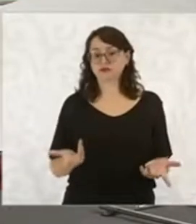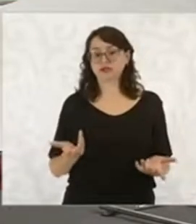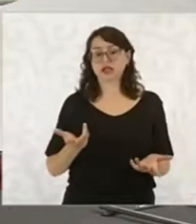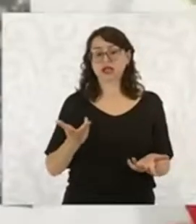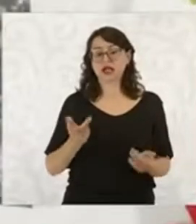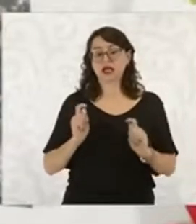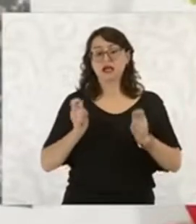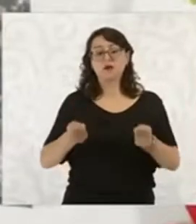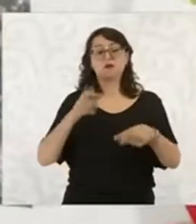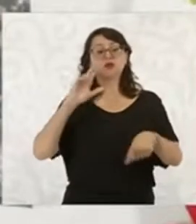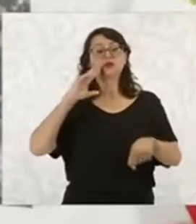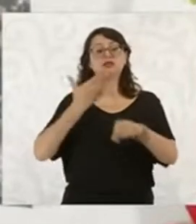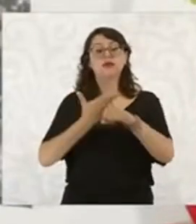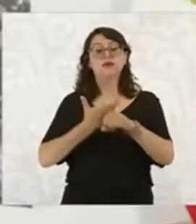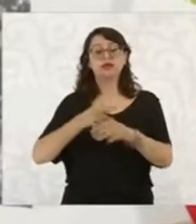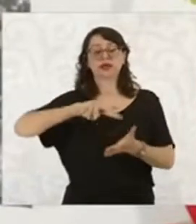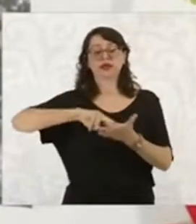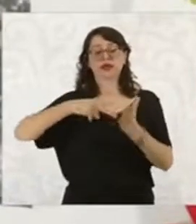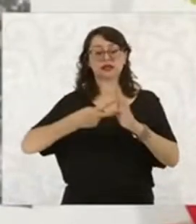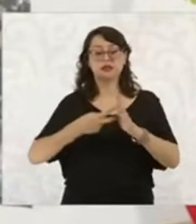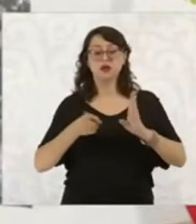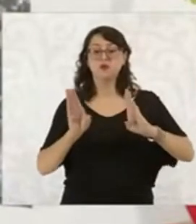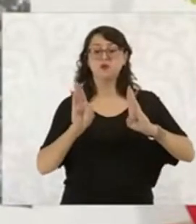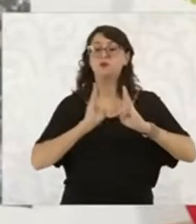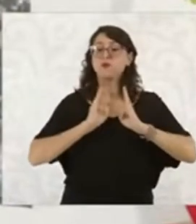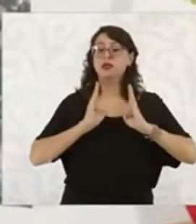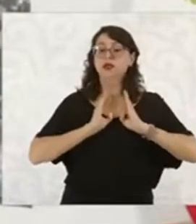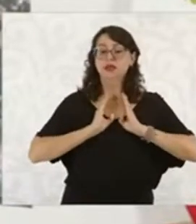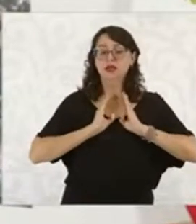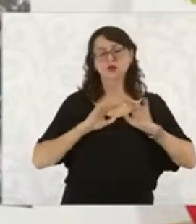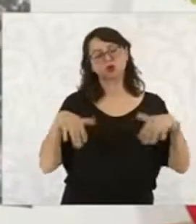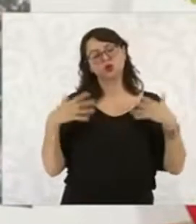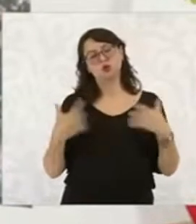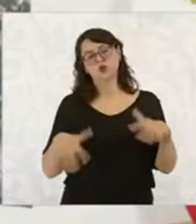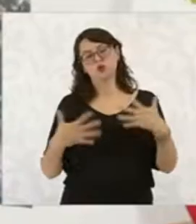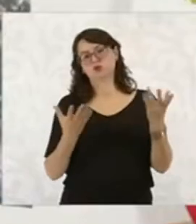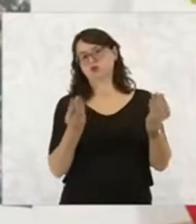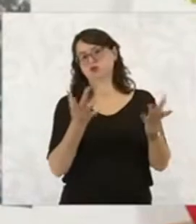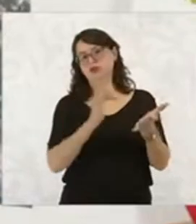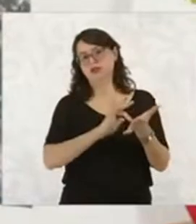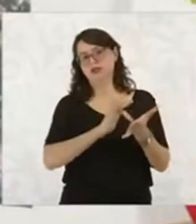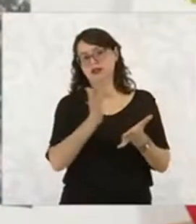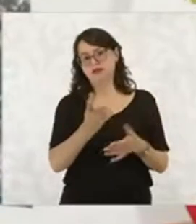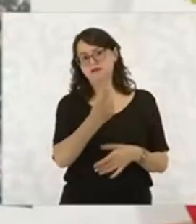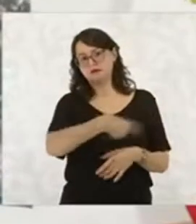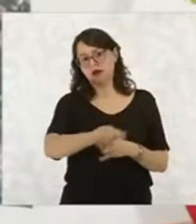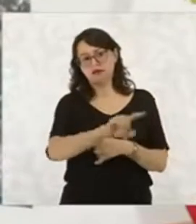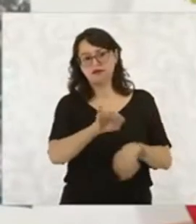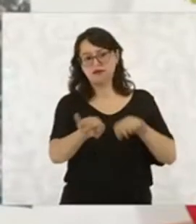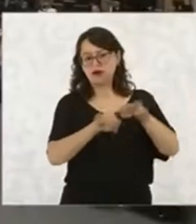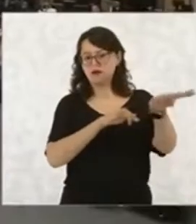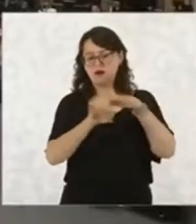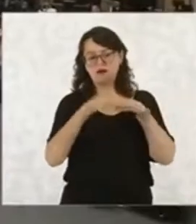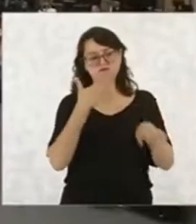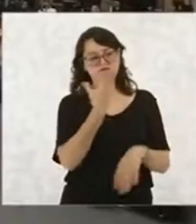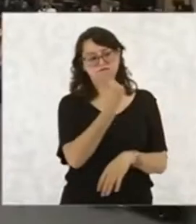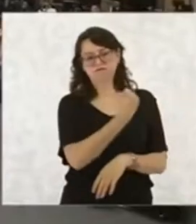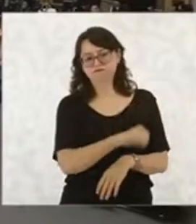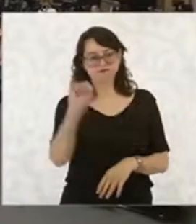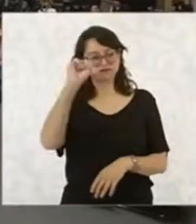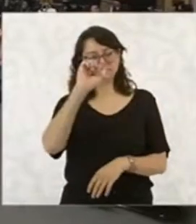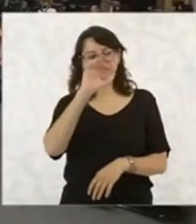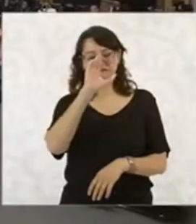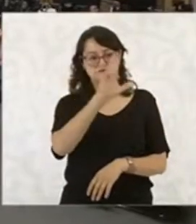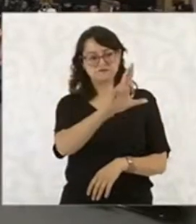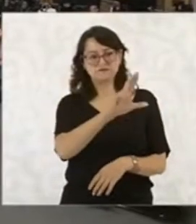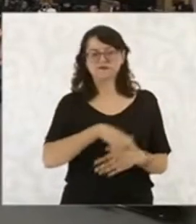ingenieros militares, por lo que aprovecho para hacer en este momento un gran reconocimiento a su trabajo. En la que sigue,